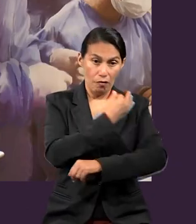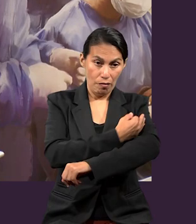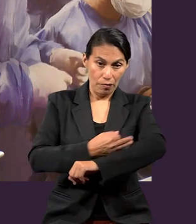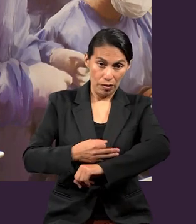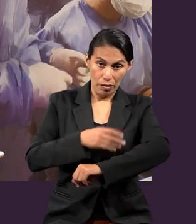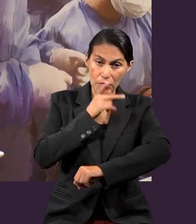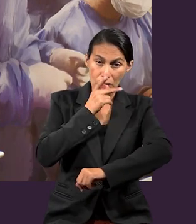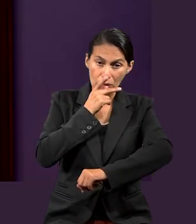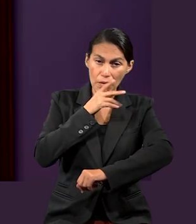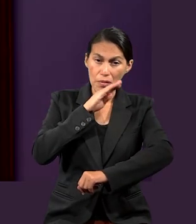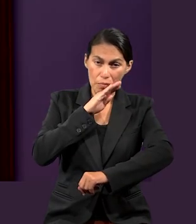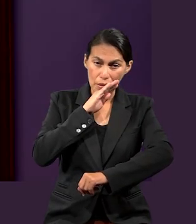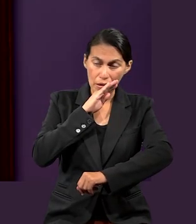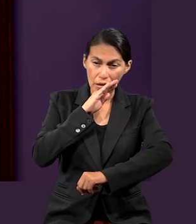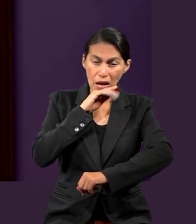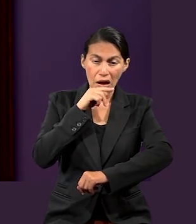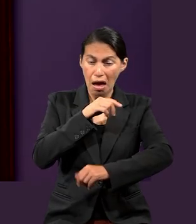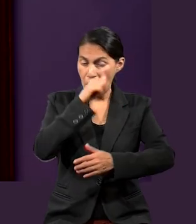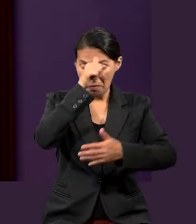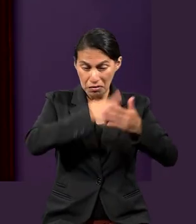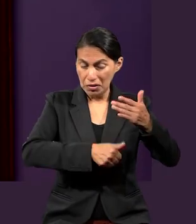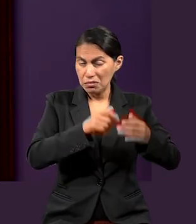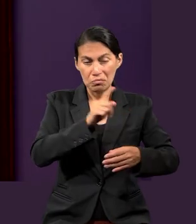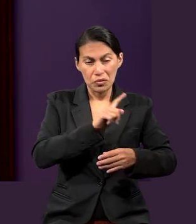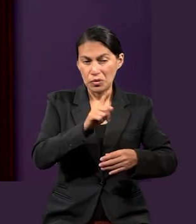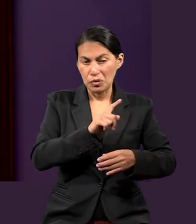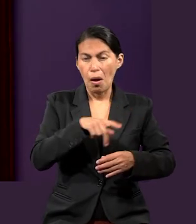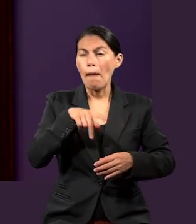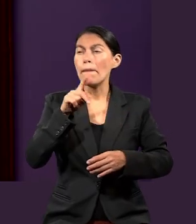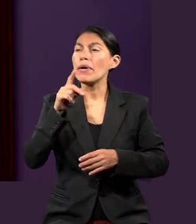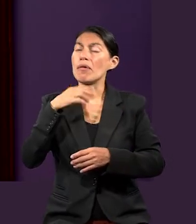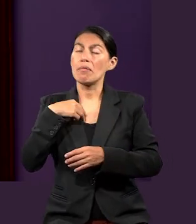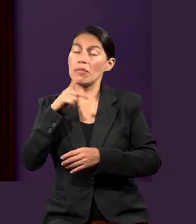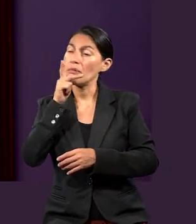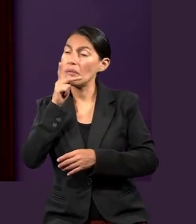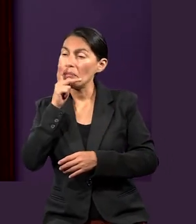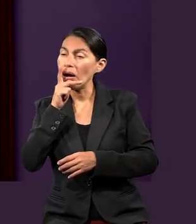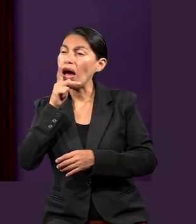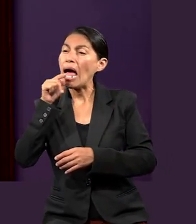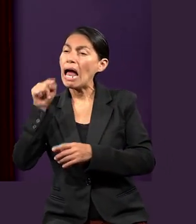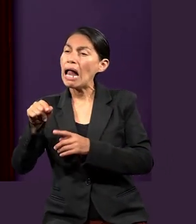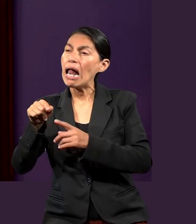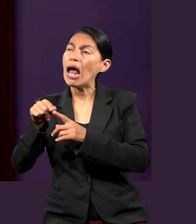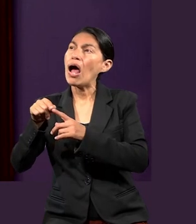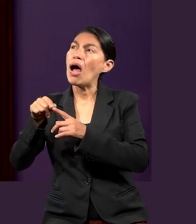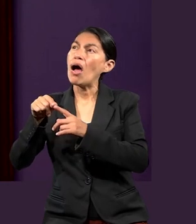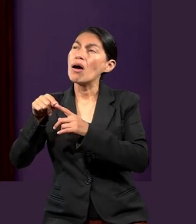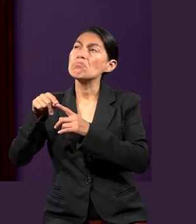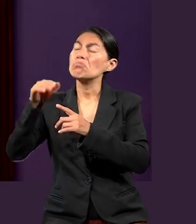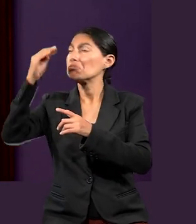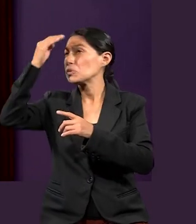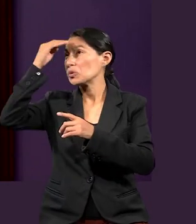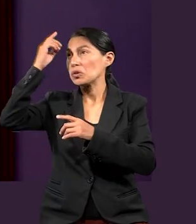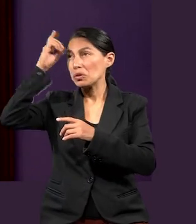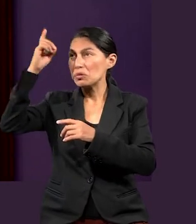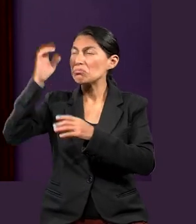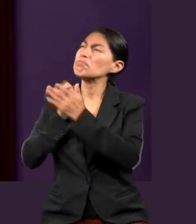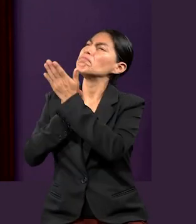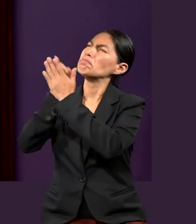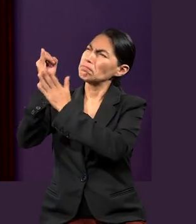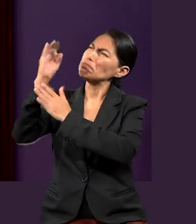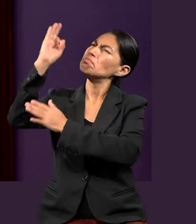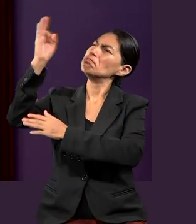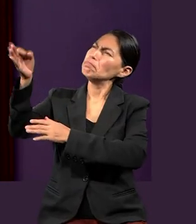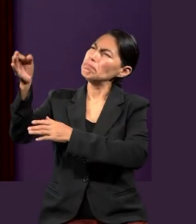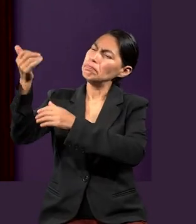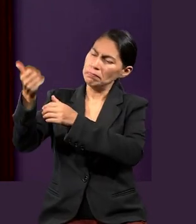la iglesia. Entonces, él tuvo un encuentro muy personal con el Señor y el Señor transformó completamente su corazón. Y él